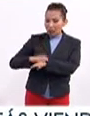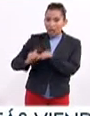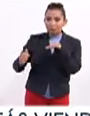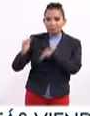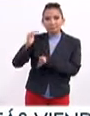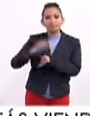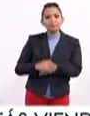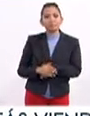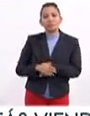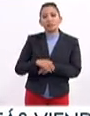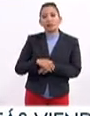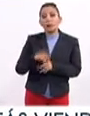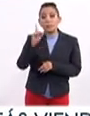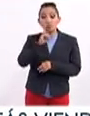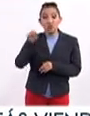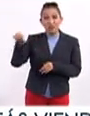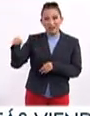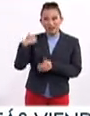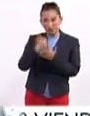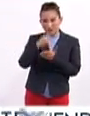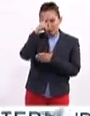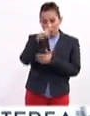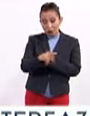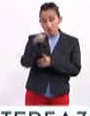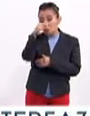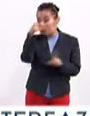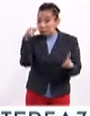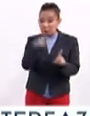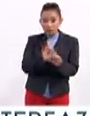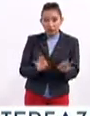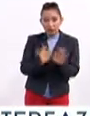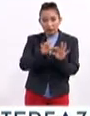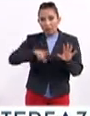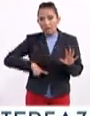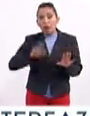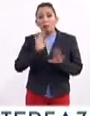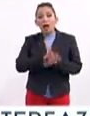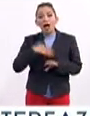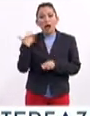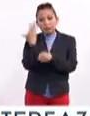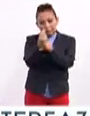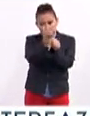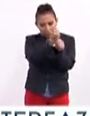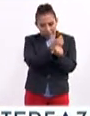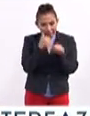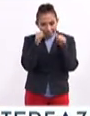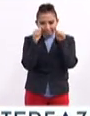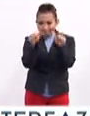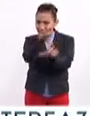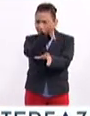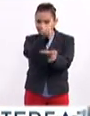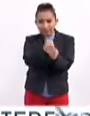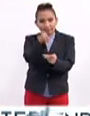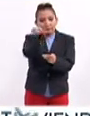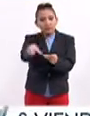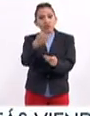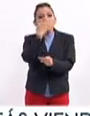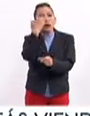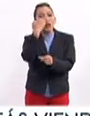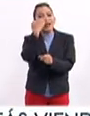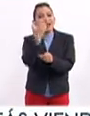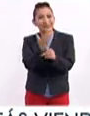entregando. Sheinbaum aseguró que una de las prioridades de su gobierno es la reconstrucción y atención integral de